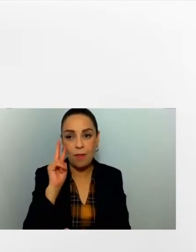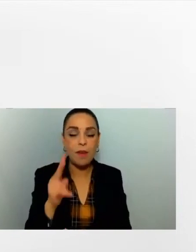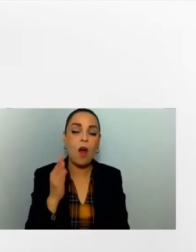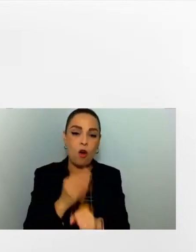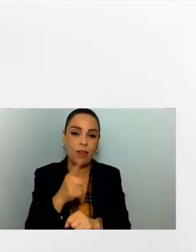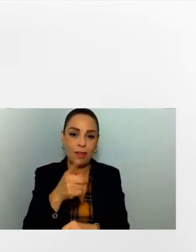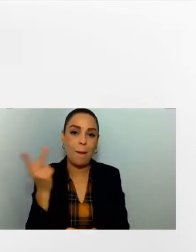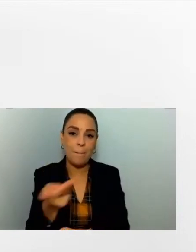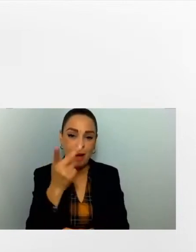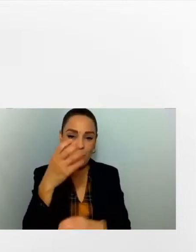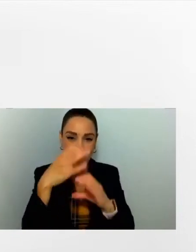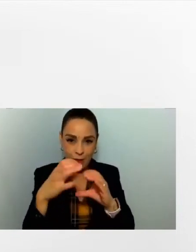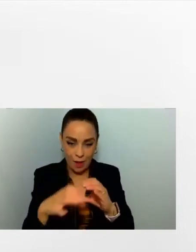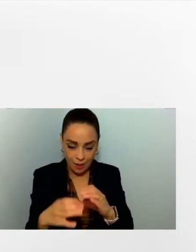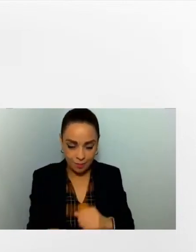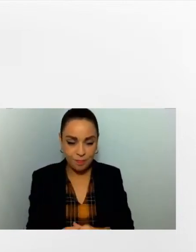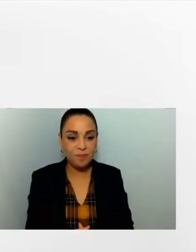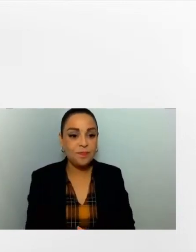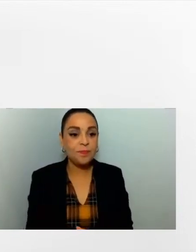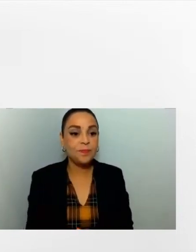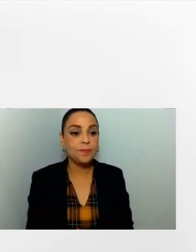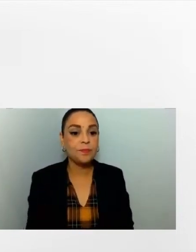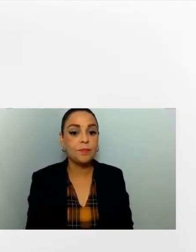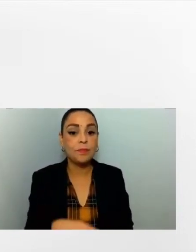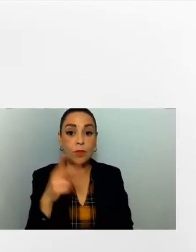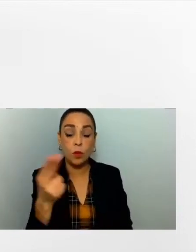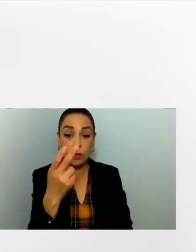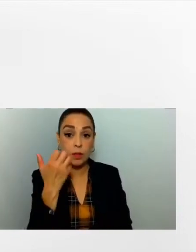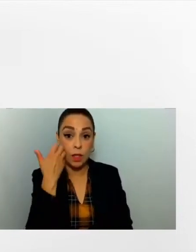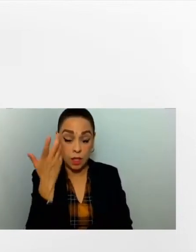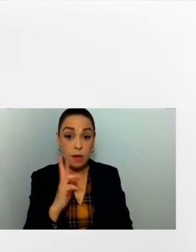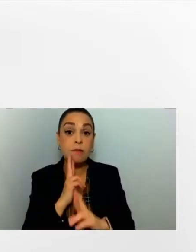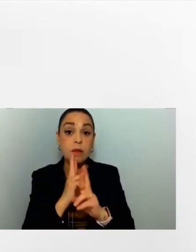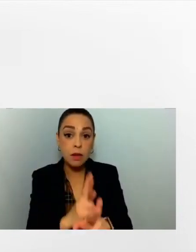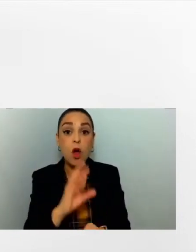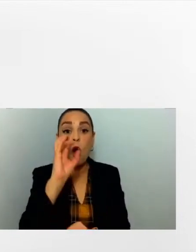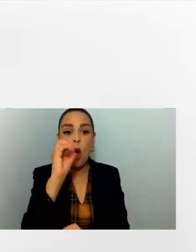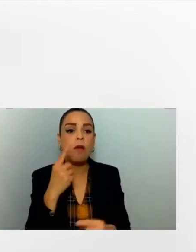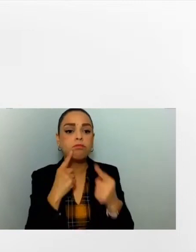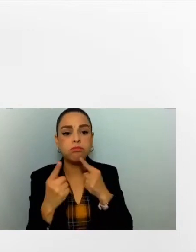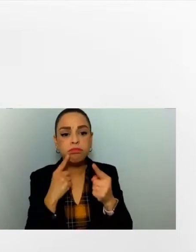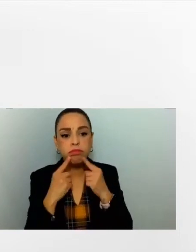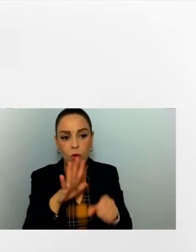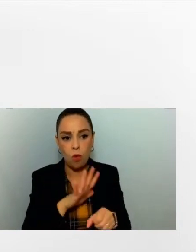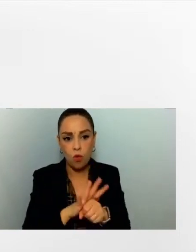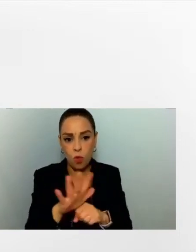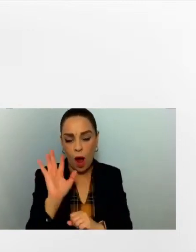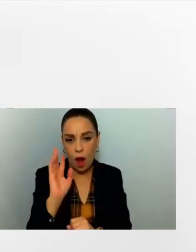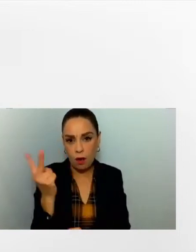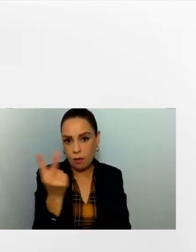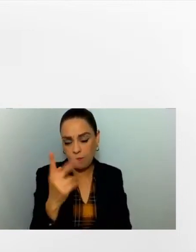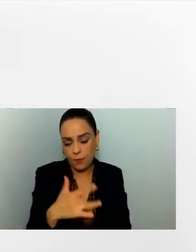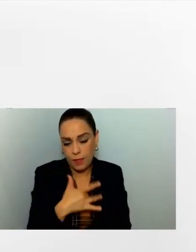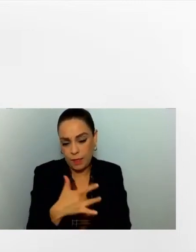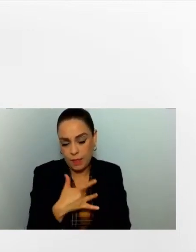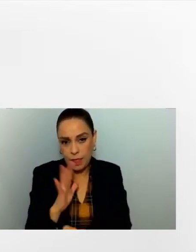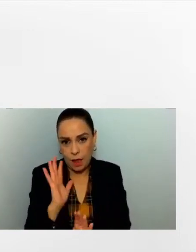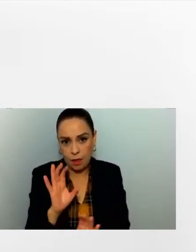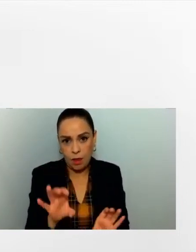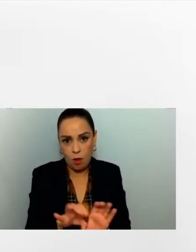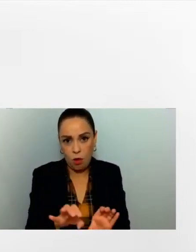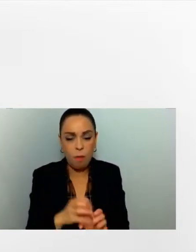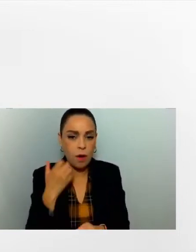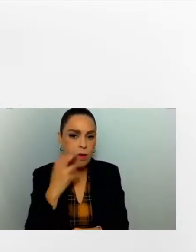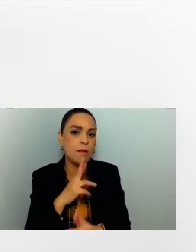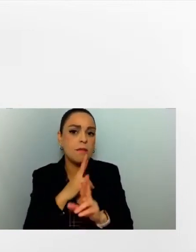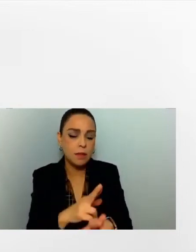Se las iré haciendo si gustan ustedes responderlas o las vamos discutiendo, ustedes como se vayan sintiendo más cómodas.